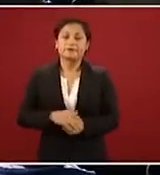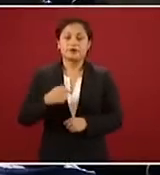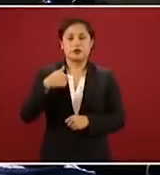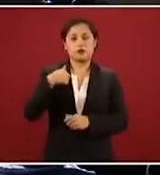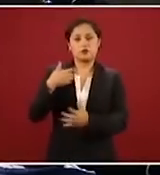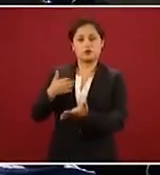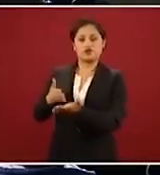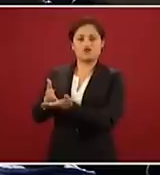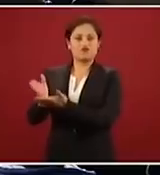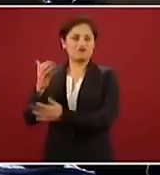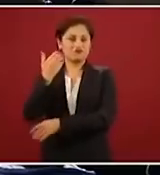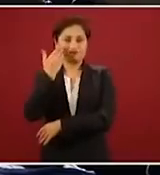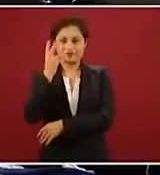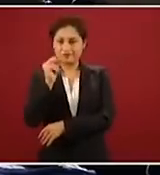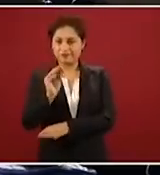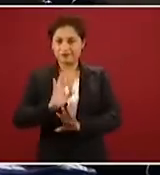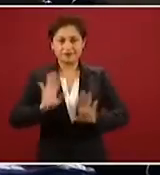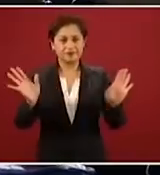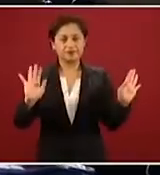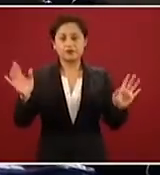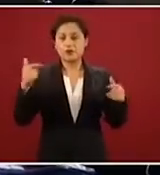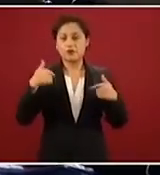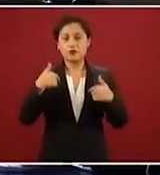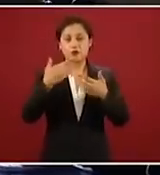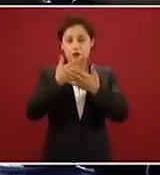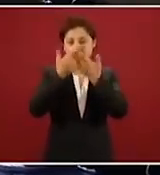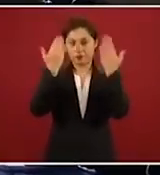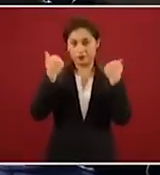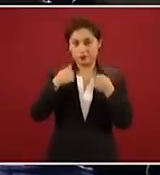si son las dos,